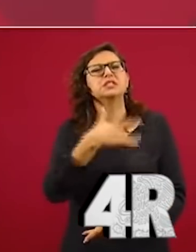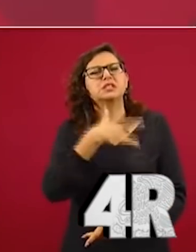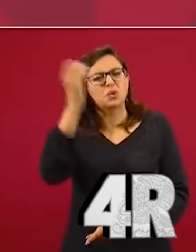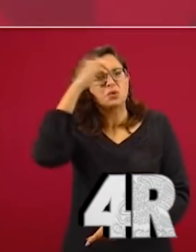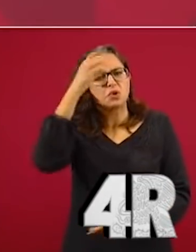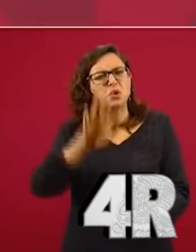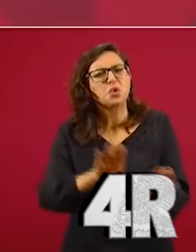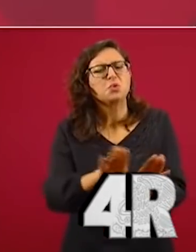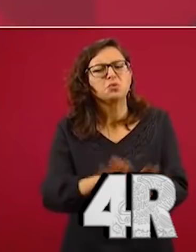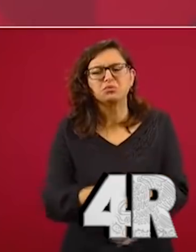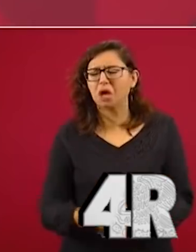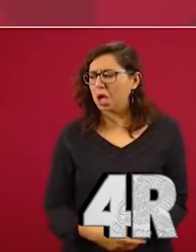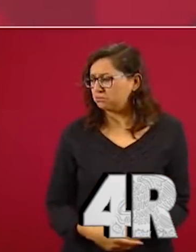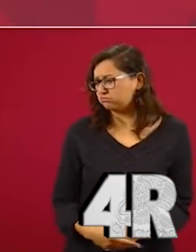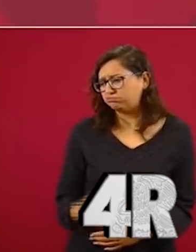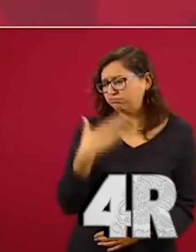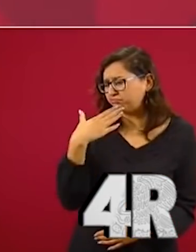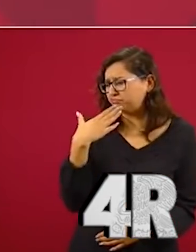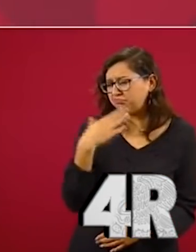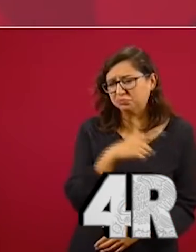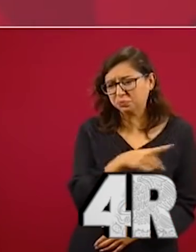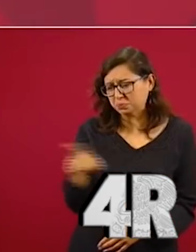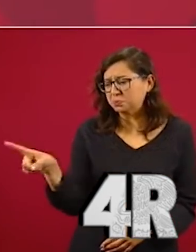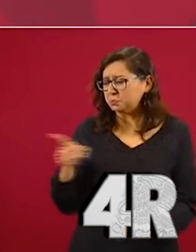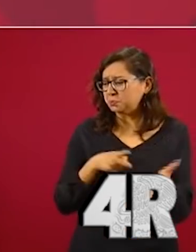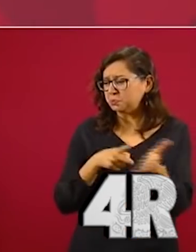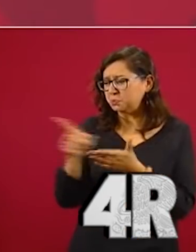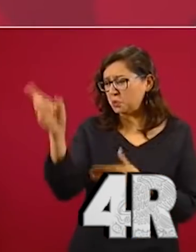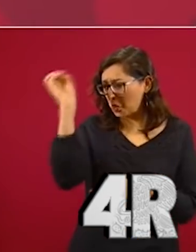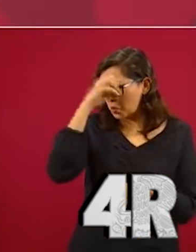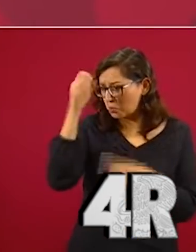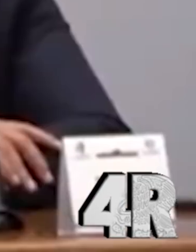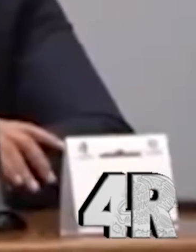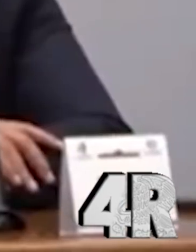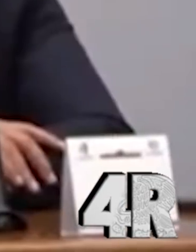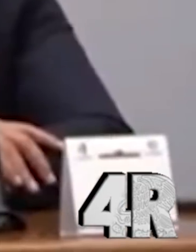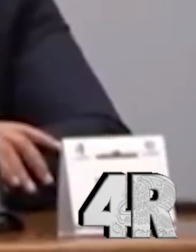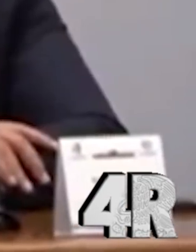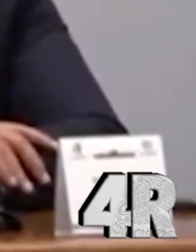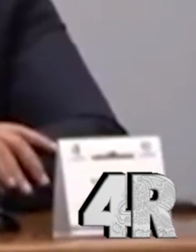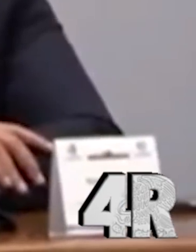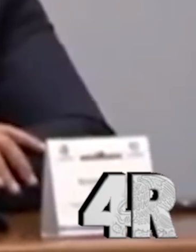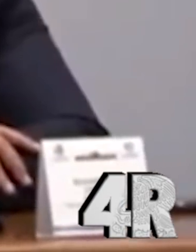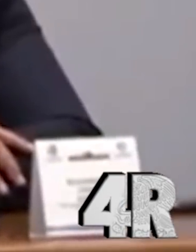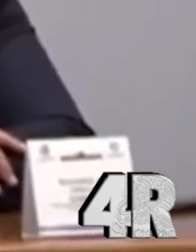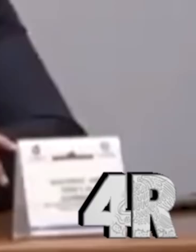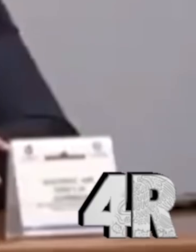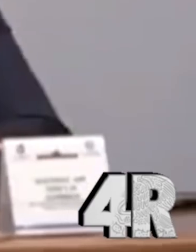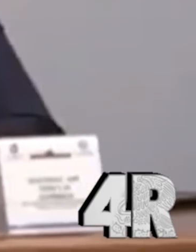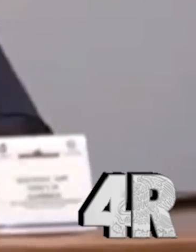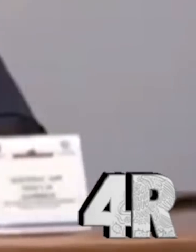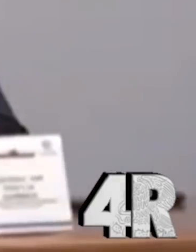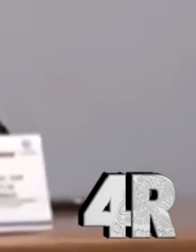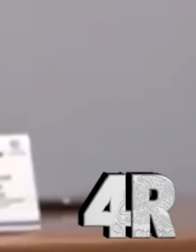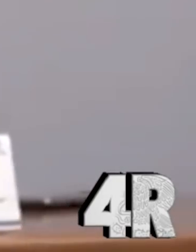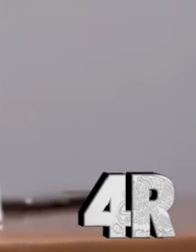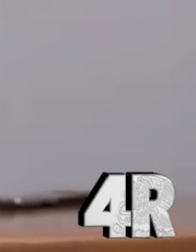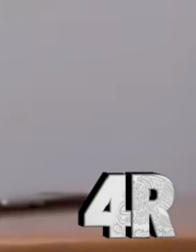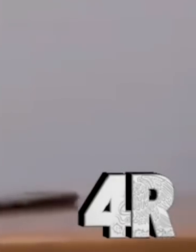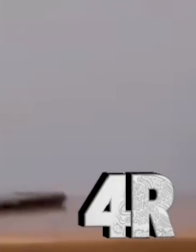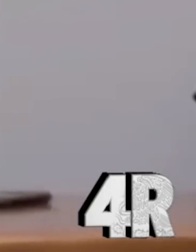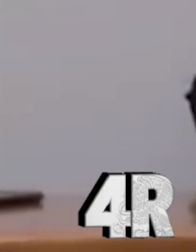Gobernadores, la CONAGO, la cual estaría formando una coalición por parte de todos los gobernadores y gobernadoras